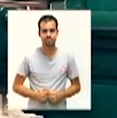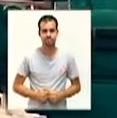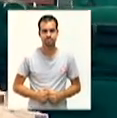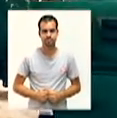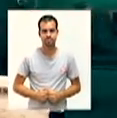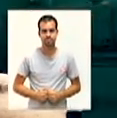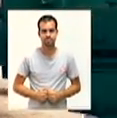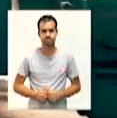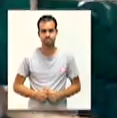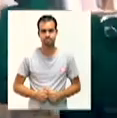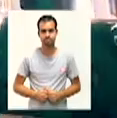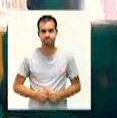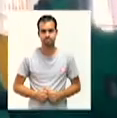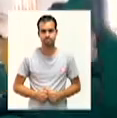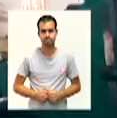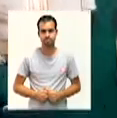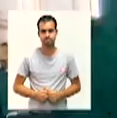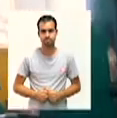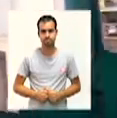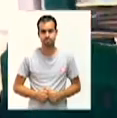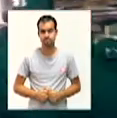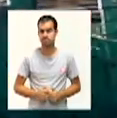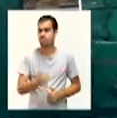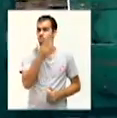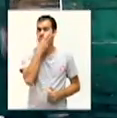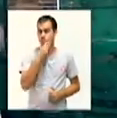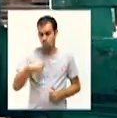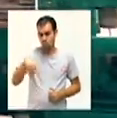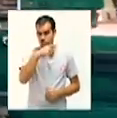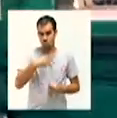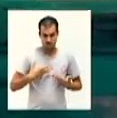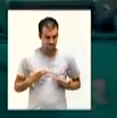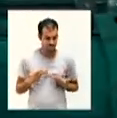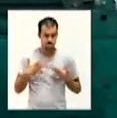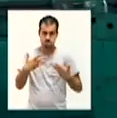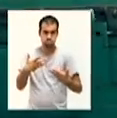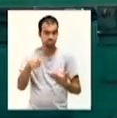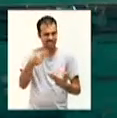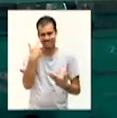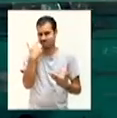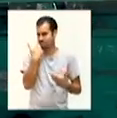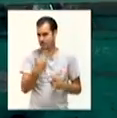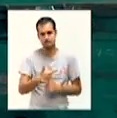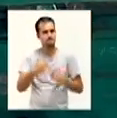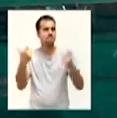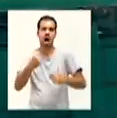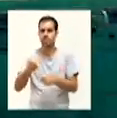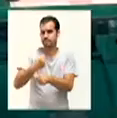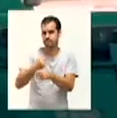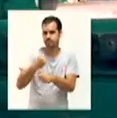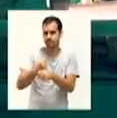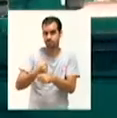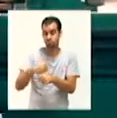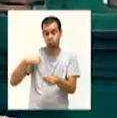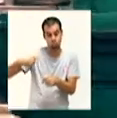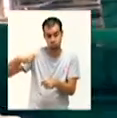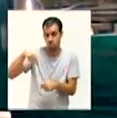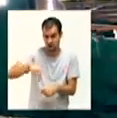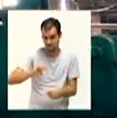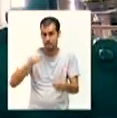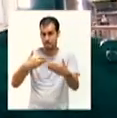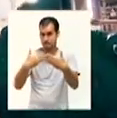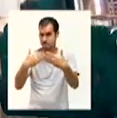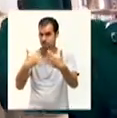La fuerza de la juventud es uno de los principales motores impulsores que llevan adelante el día a día aquí en la Unidad Empresarial de